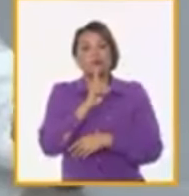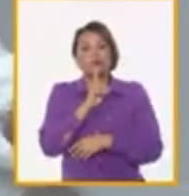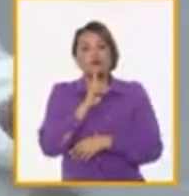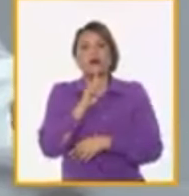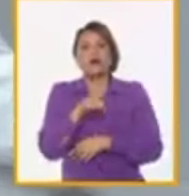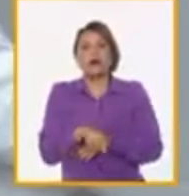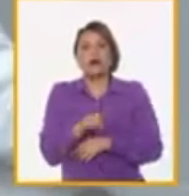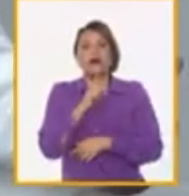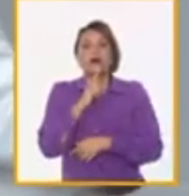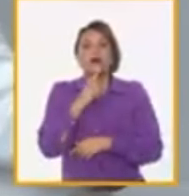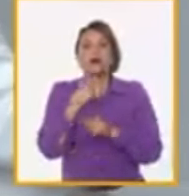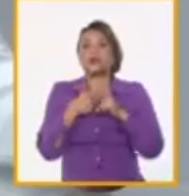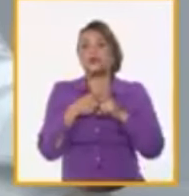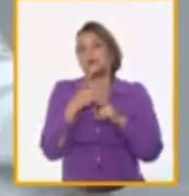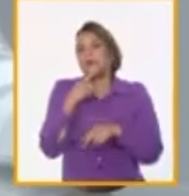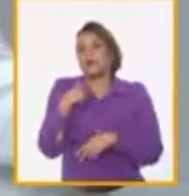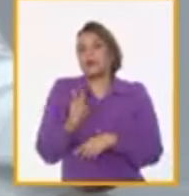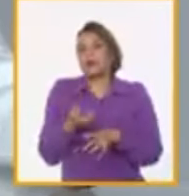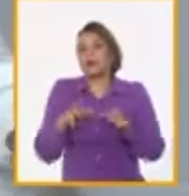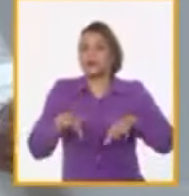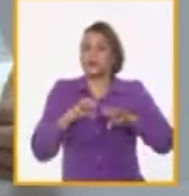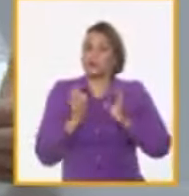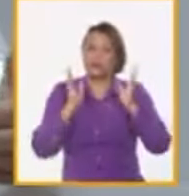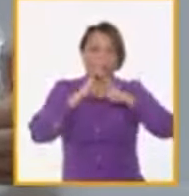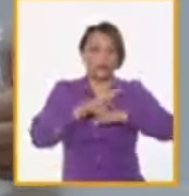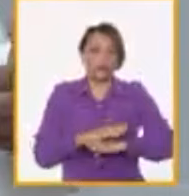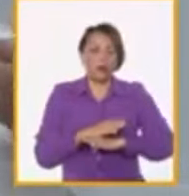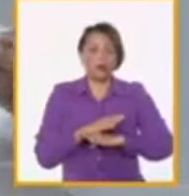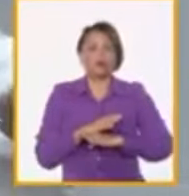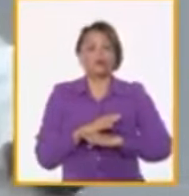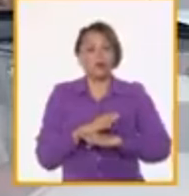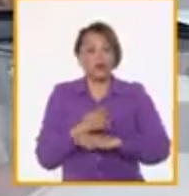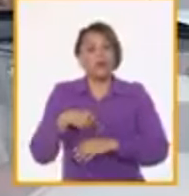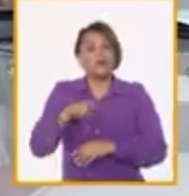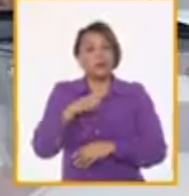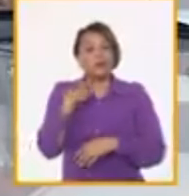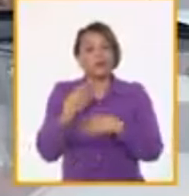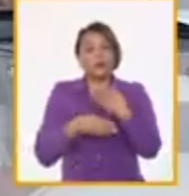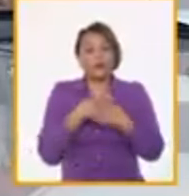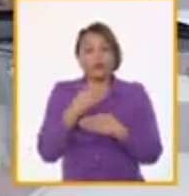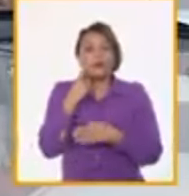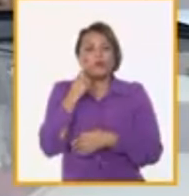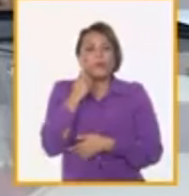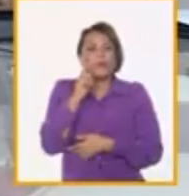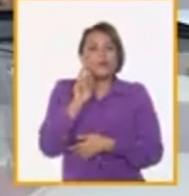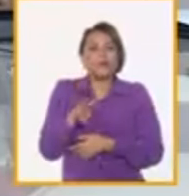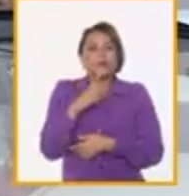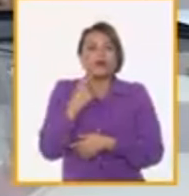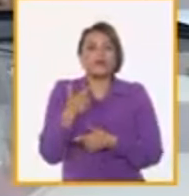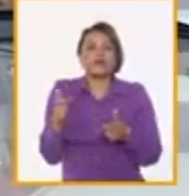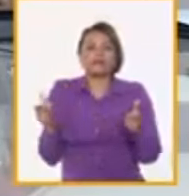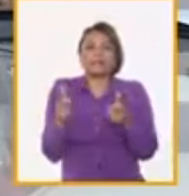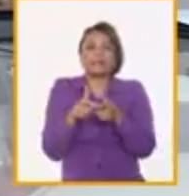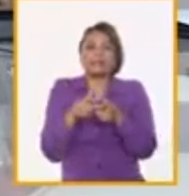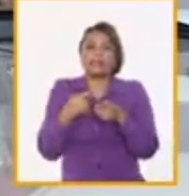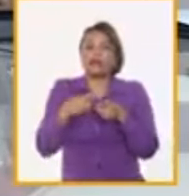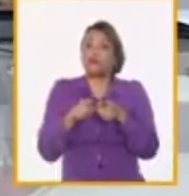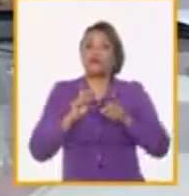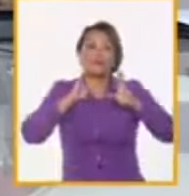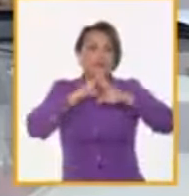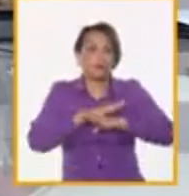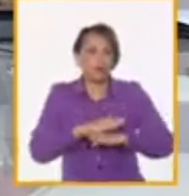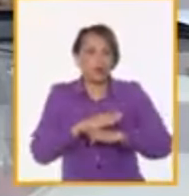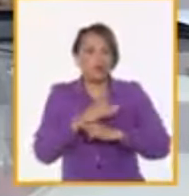si no lo resuelven porque no tienen las condiciones. Pero estos problemas se ven más cuando tenemos déficit de recursos. Porque hacíamos